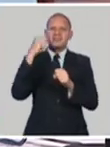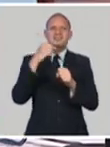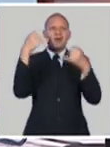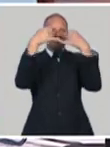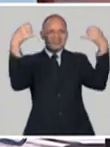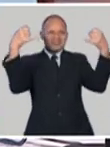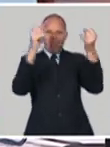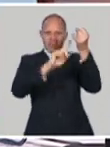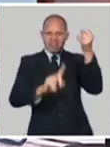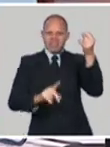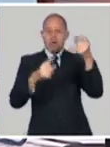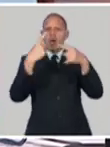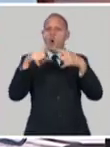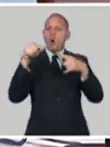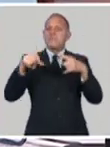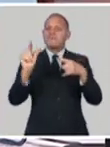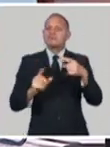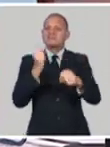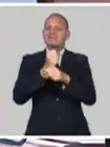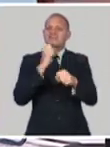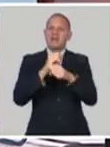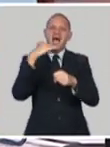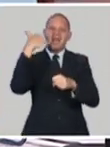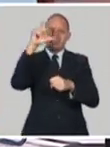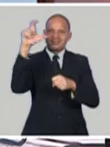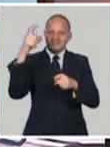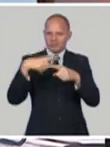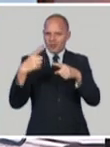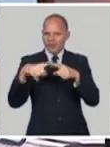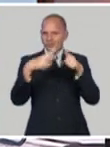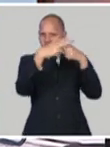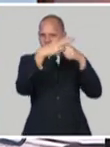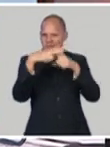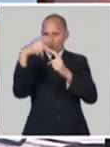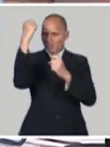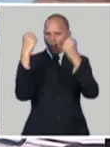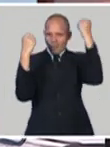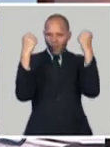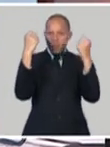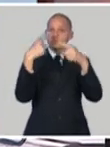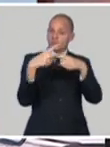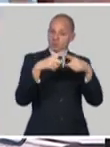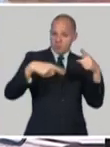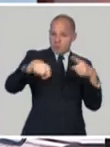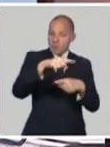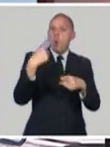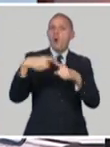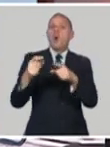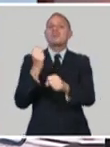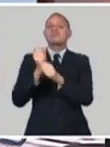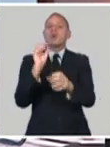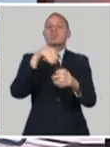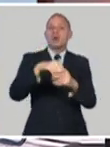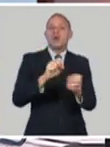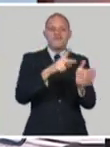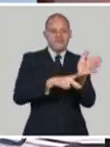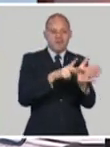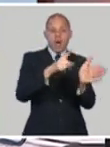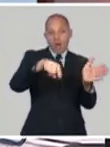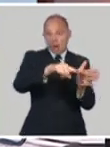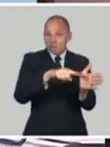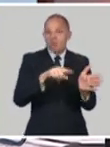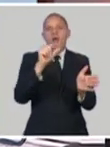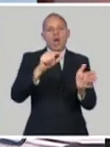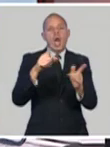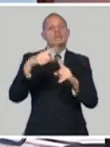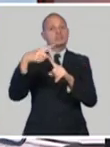de Texas y varios. En la actividad de ferrocarril y también hay operarios de